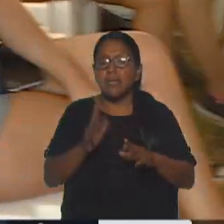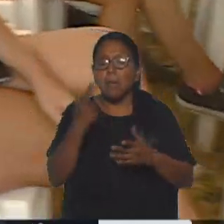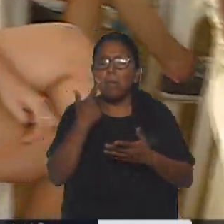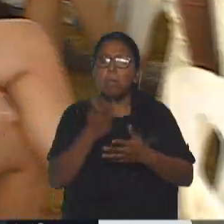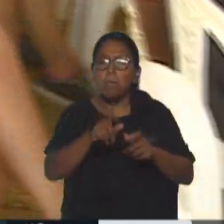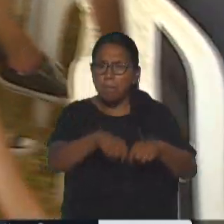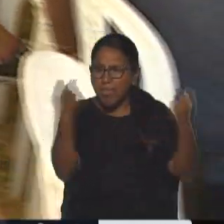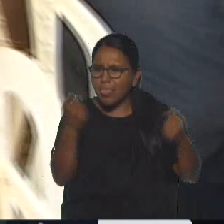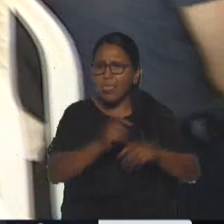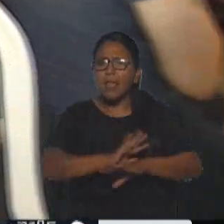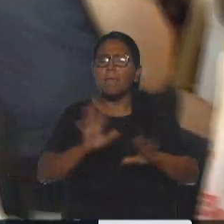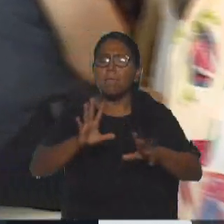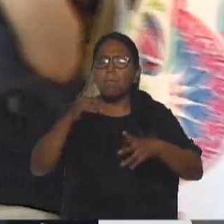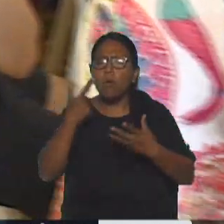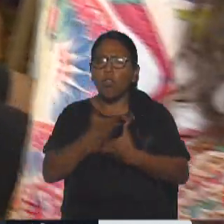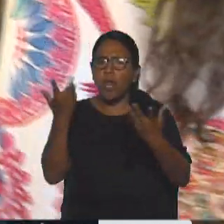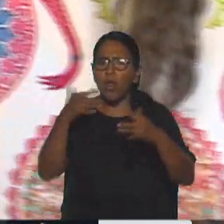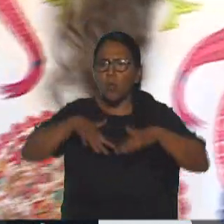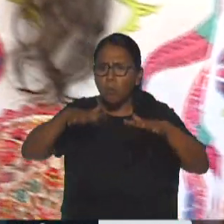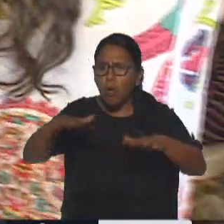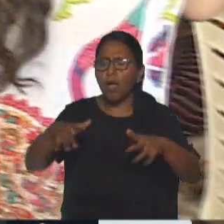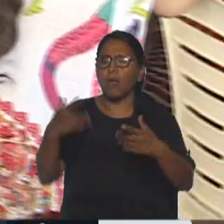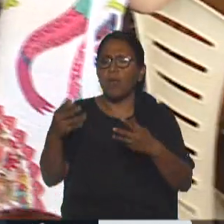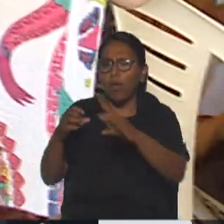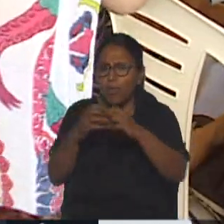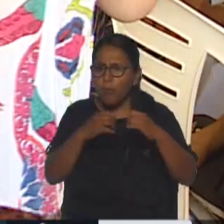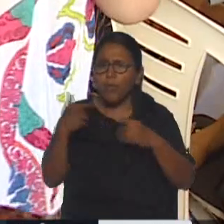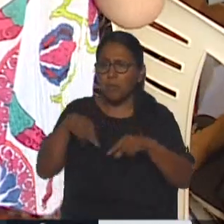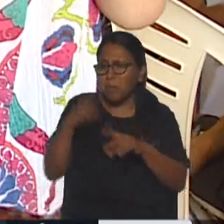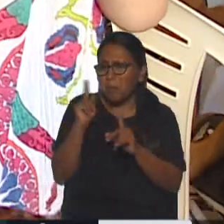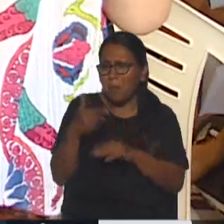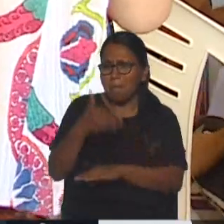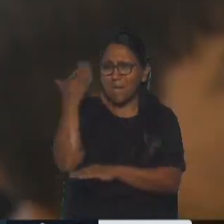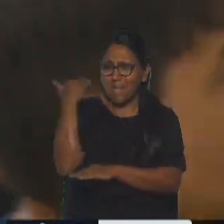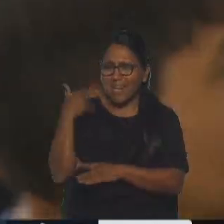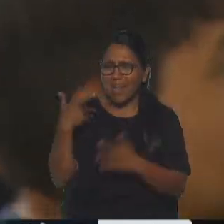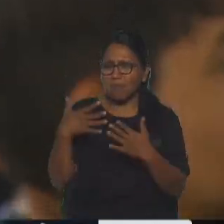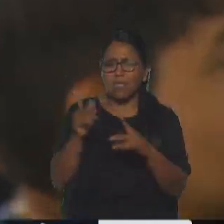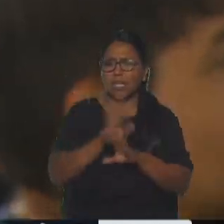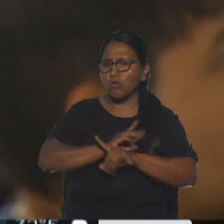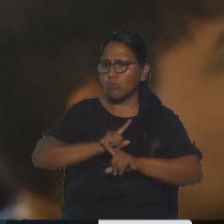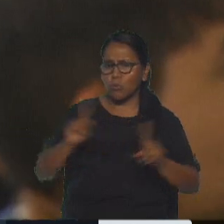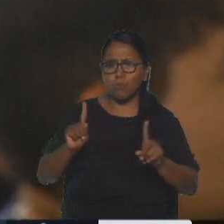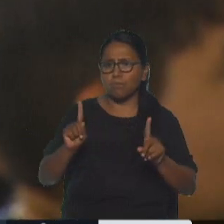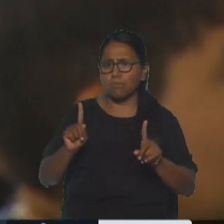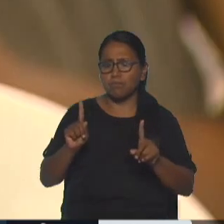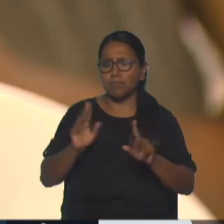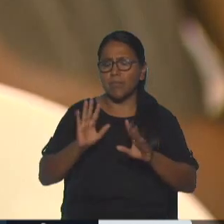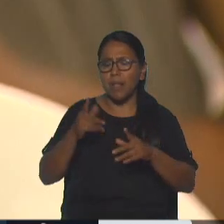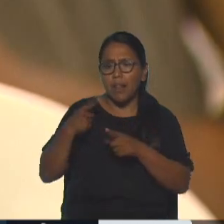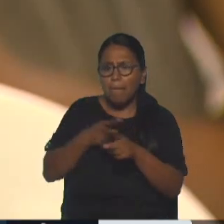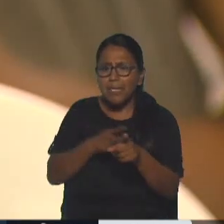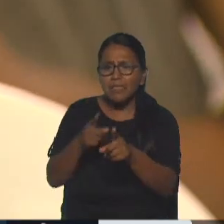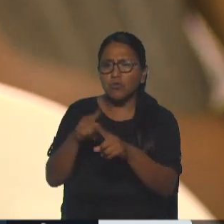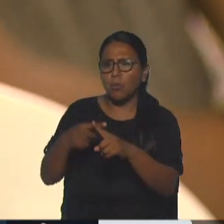mostrándole al pueblo movilizado en las calles, debatiendo acá como en este plenario, que no vamos a permitir la persecución